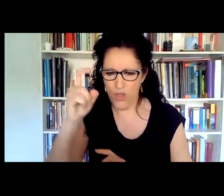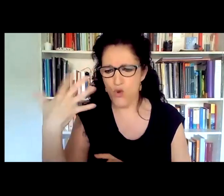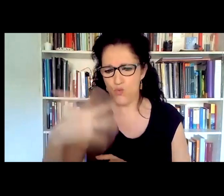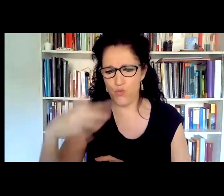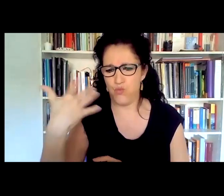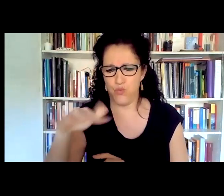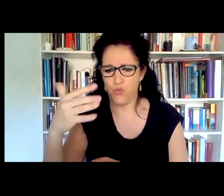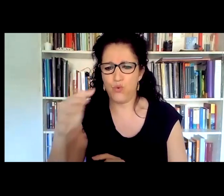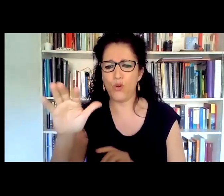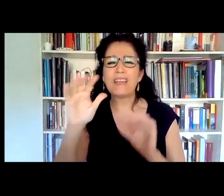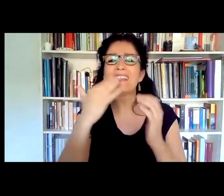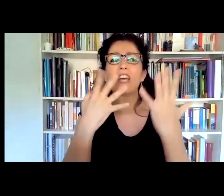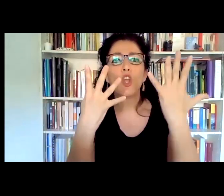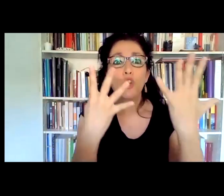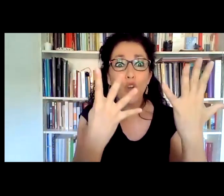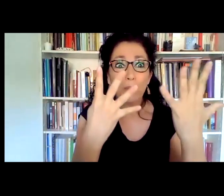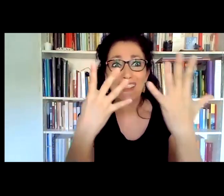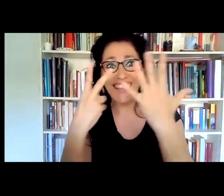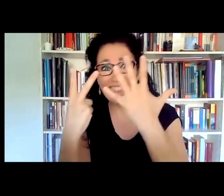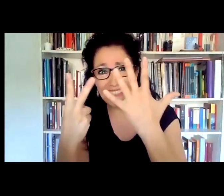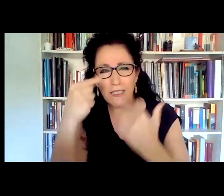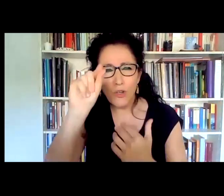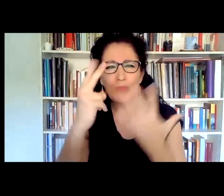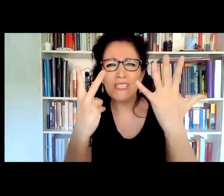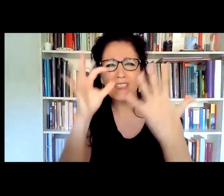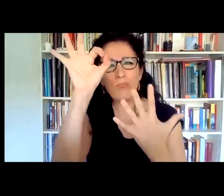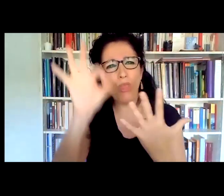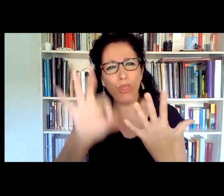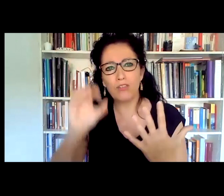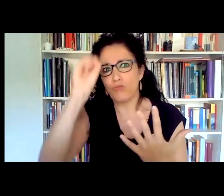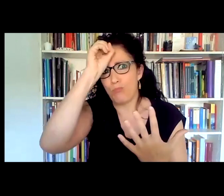En conclusión, el valor de la lengua de signos dentro de este ámbito, el